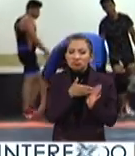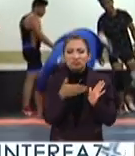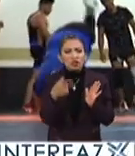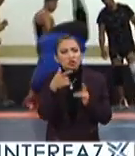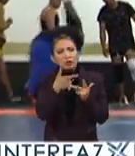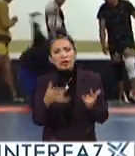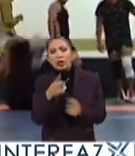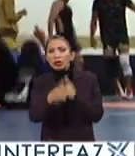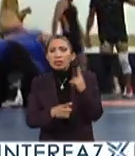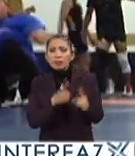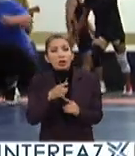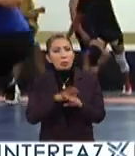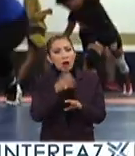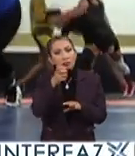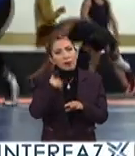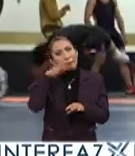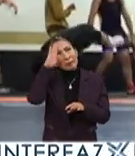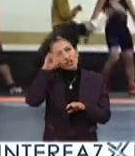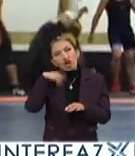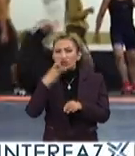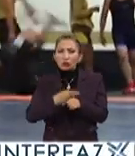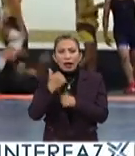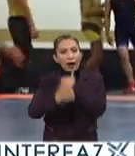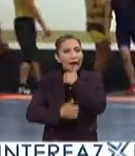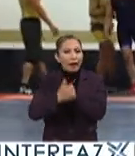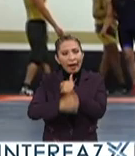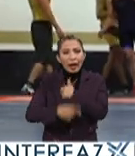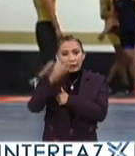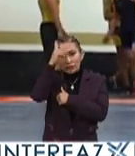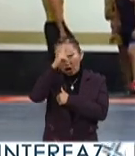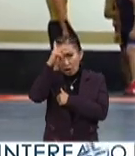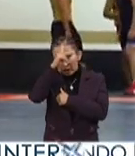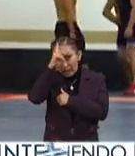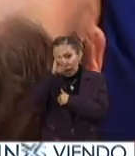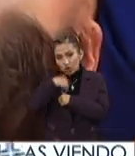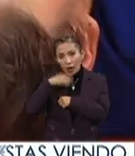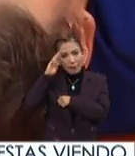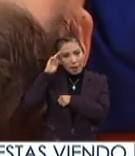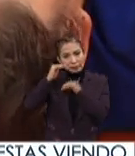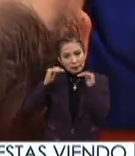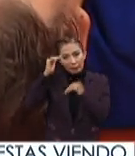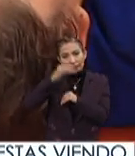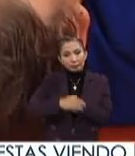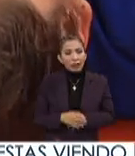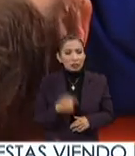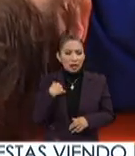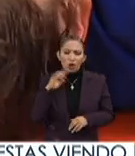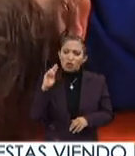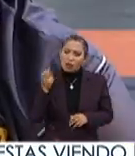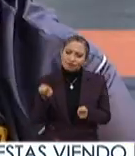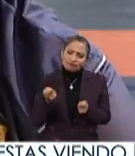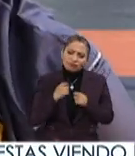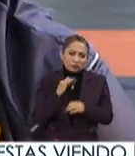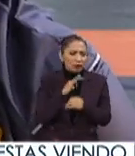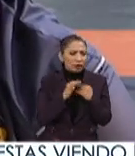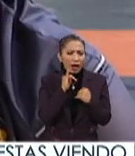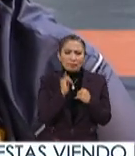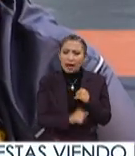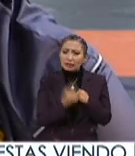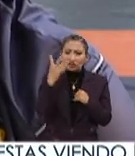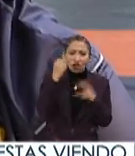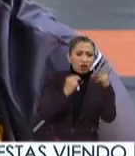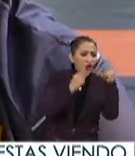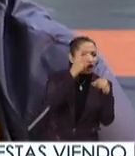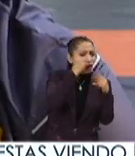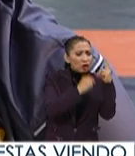su trayectoria deportiva, por lo que ya piensa estudiar una segunda carrera en psicología y una maestría. A mí la UNAM me ha dado todo. Pues nunca me topé con